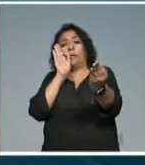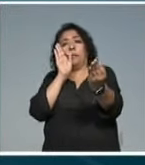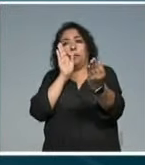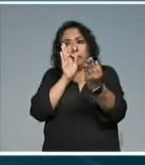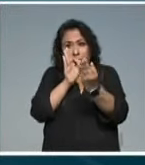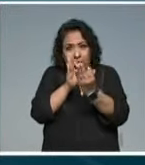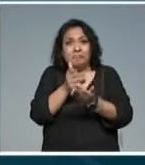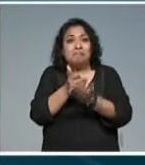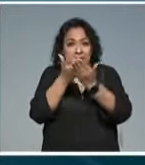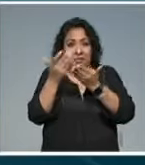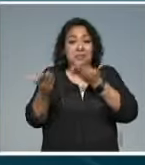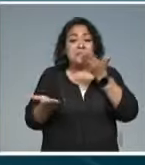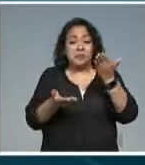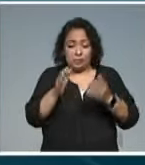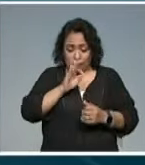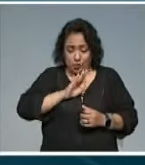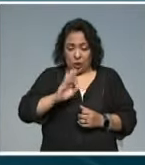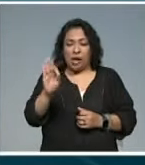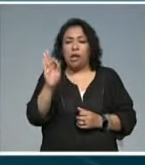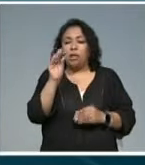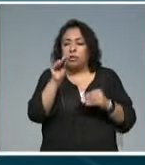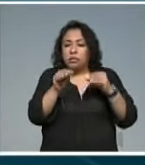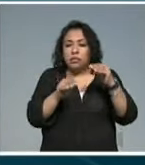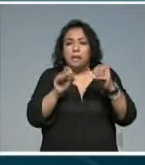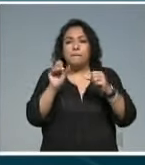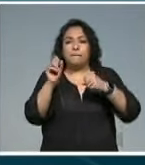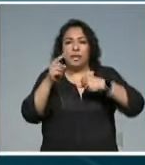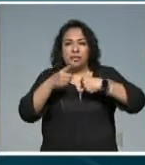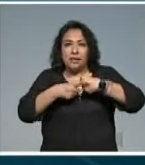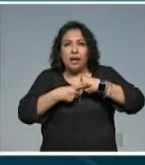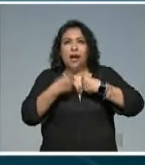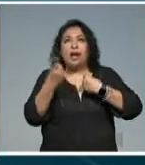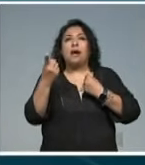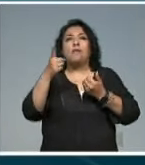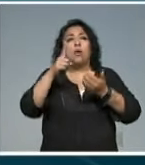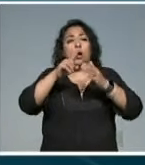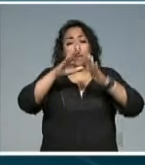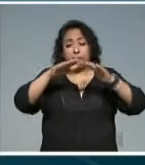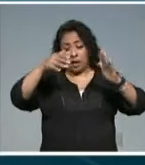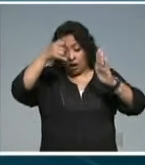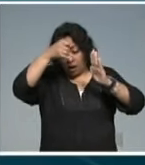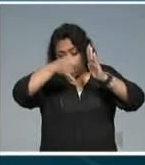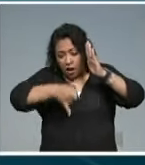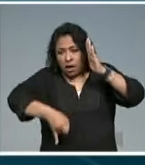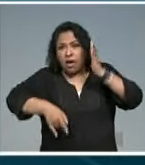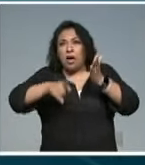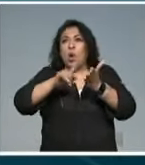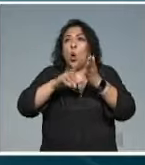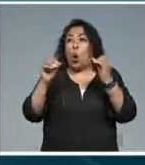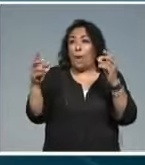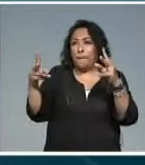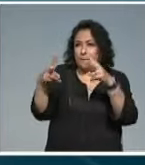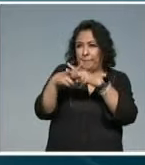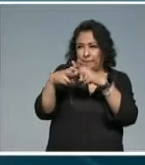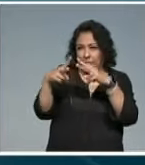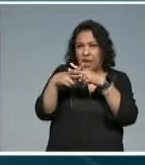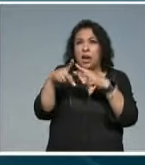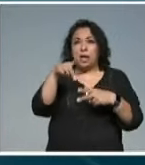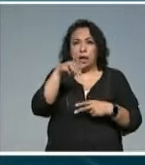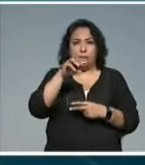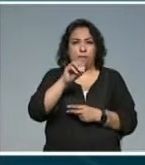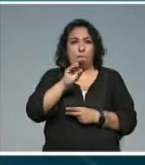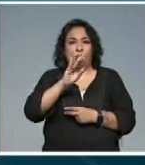hacer con la danza. Y entonces logramos recrear las metáforas de estar en el fondo del mar, de una pelea, porque además Moby